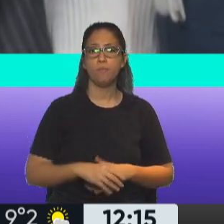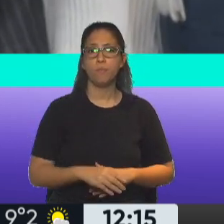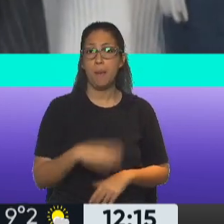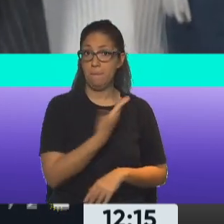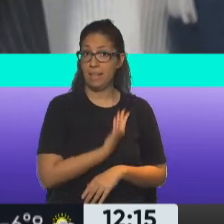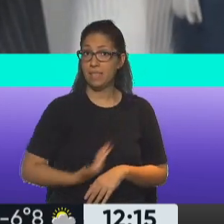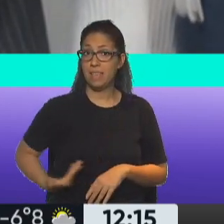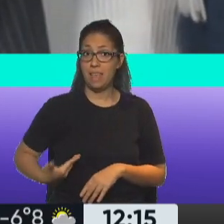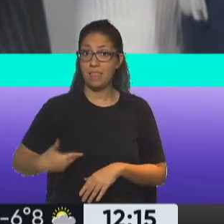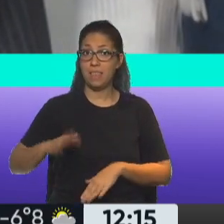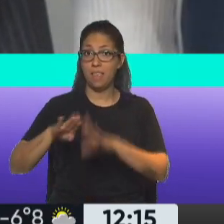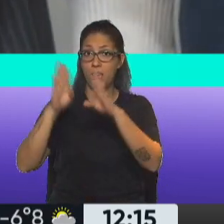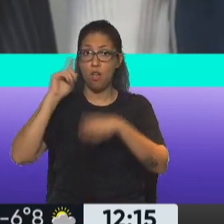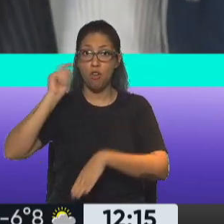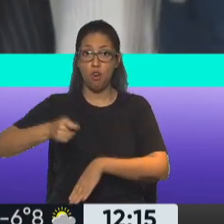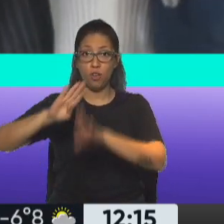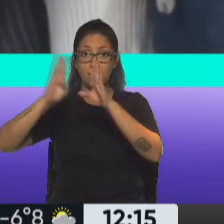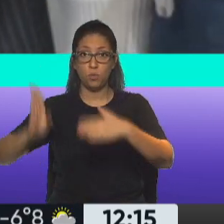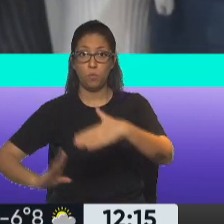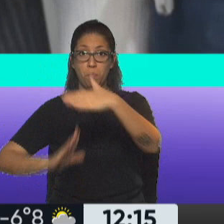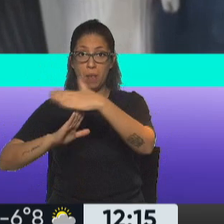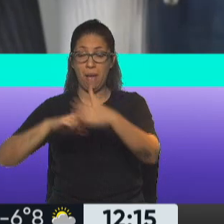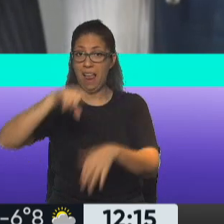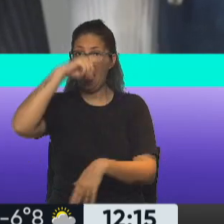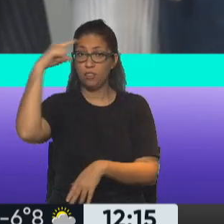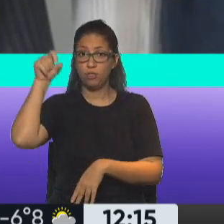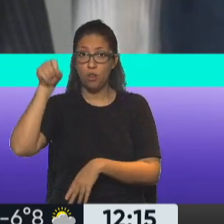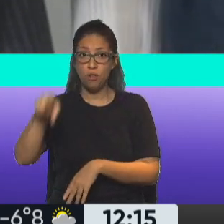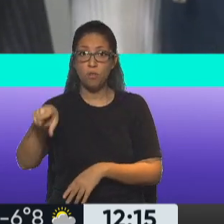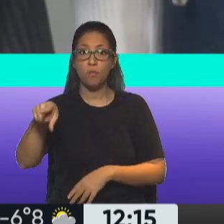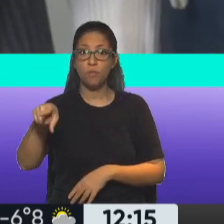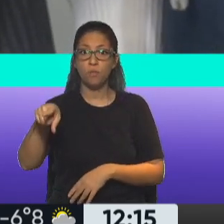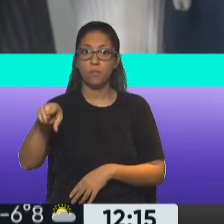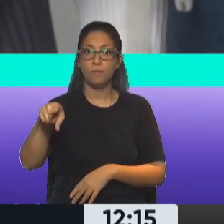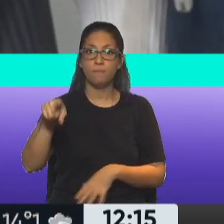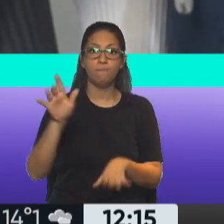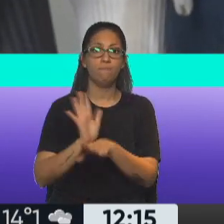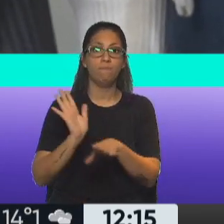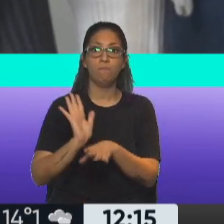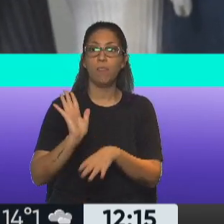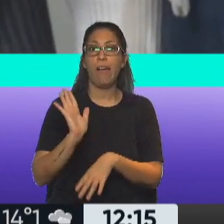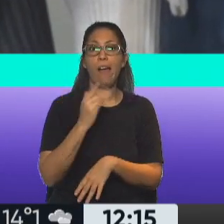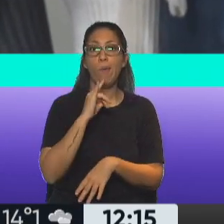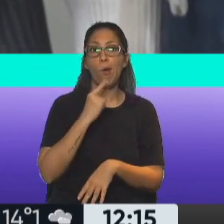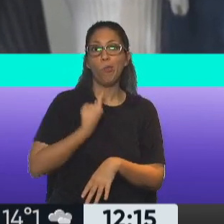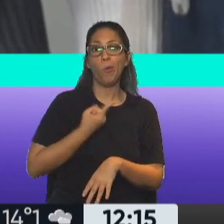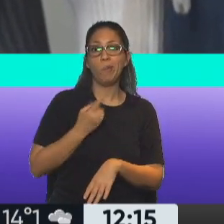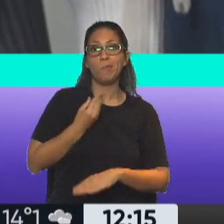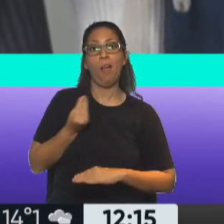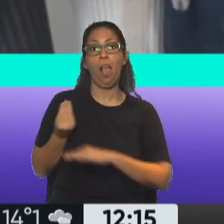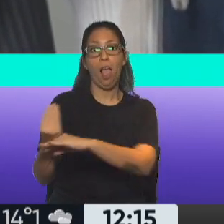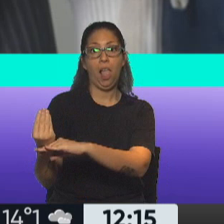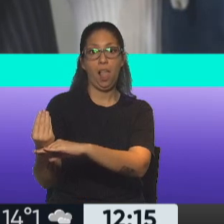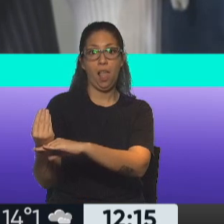la Corte Suprema de Justicia de la Nación, el autovotado presidente de la